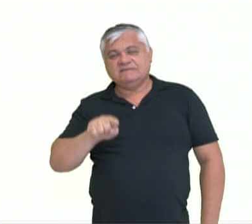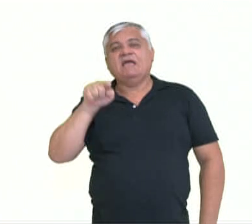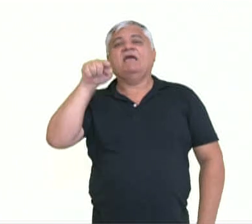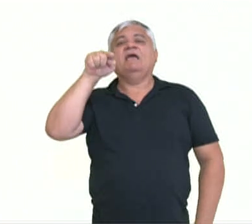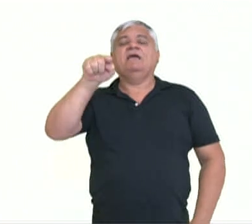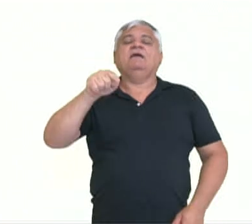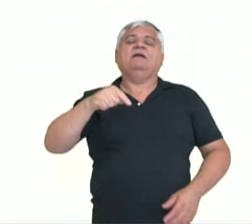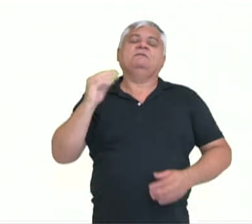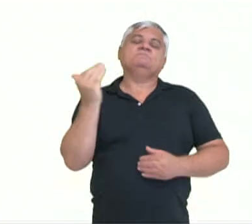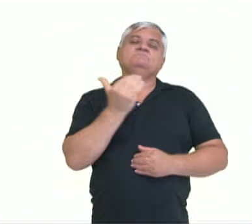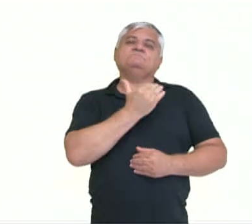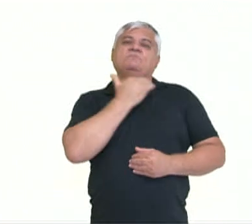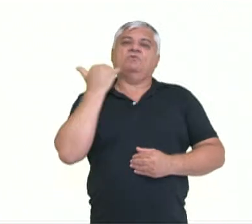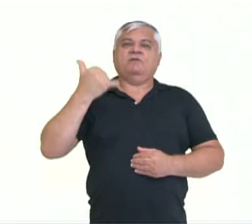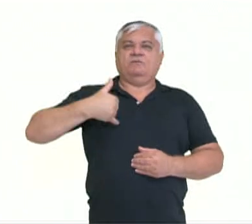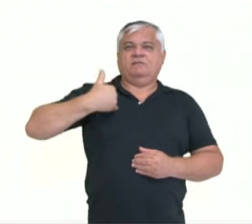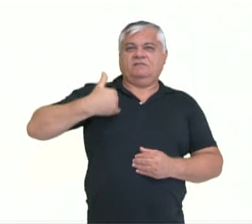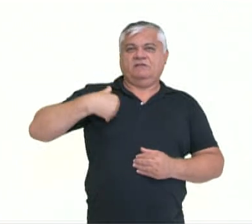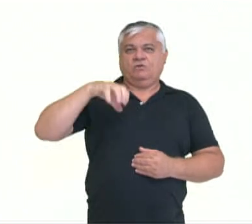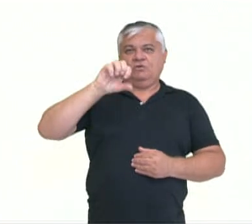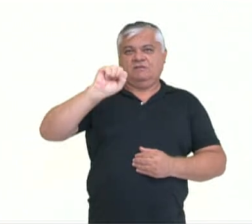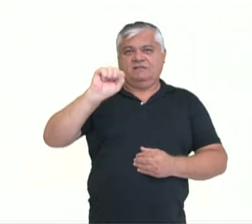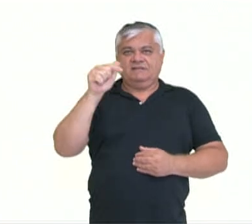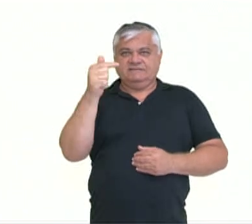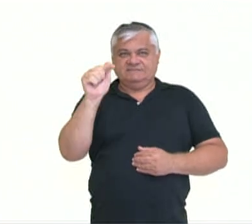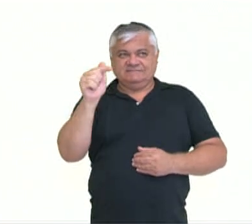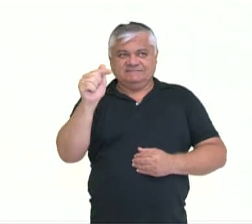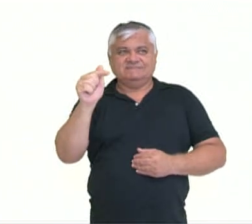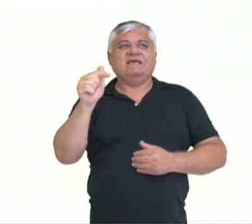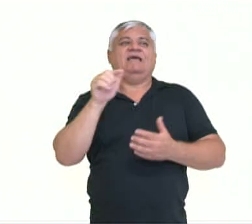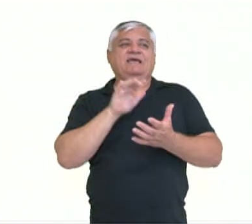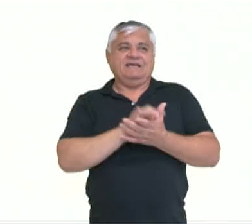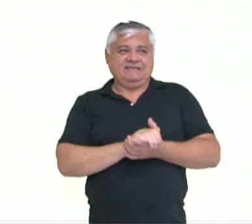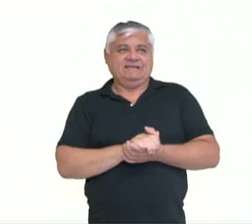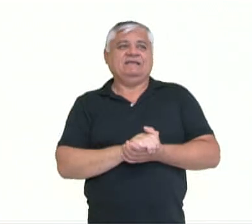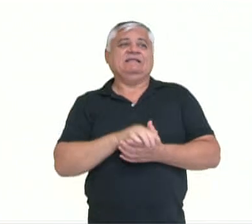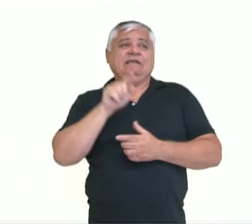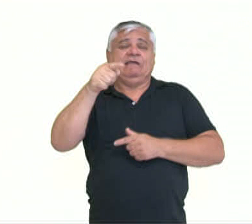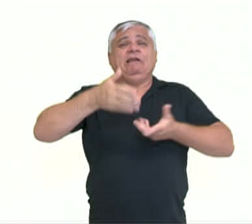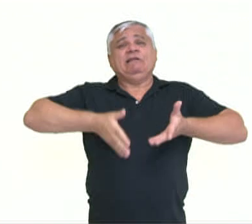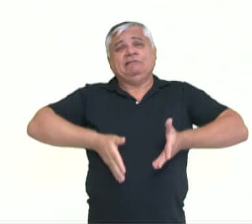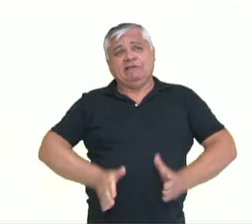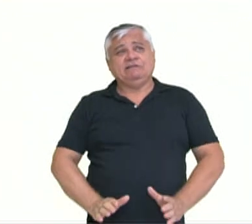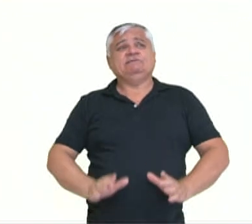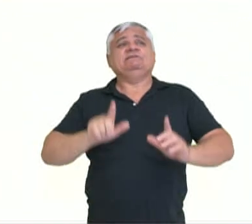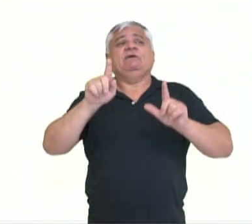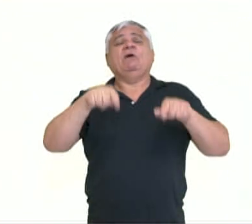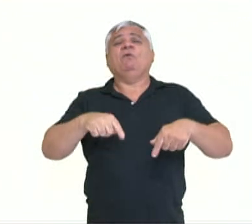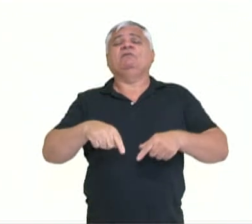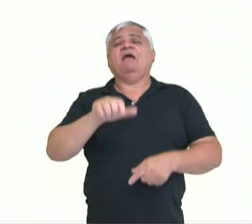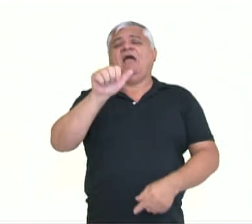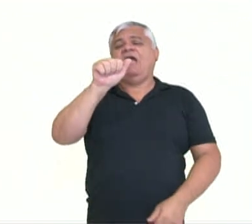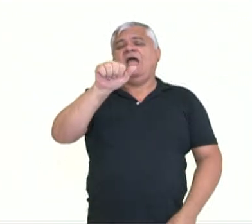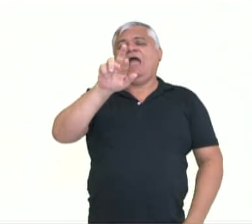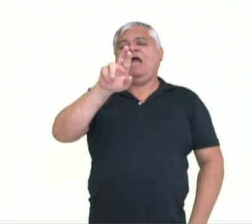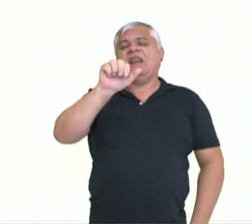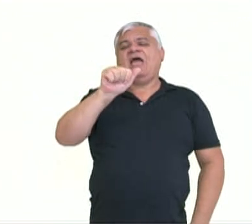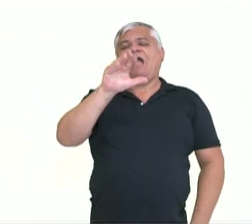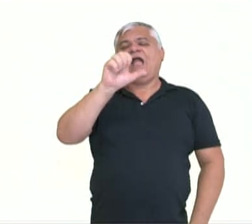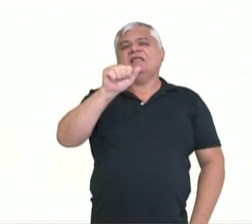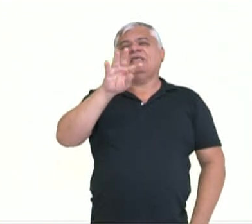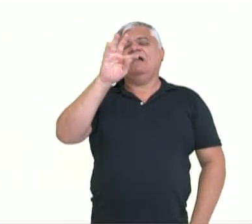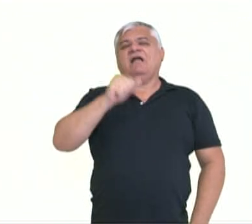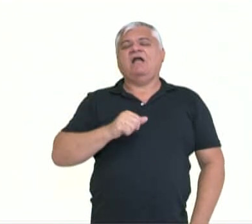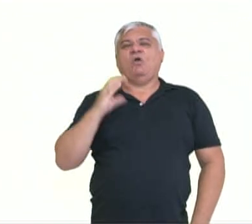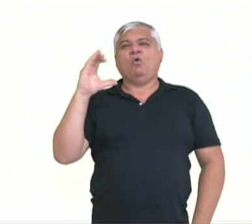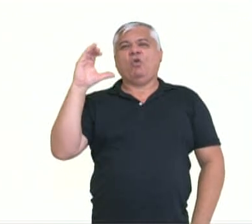Gabriel José de la Concordia García Márquez. Lugar y fecha de nacimiento es Aracataca,